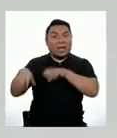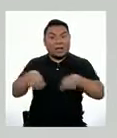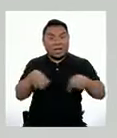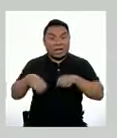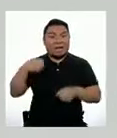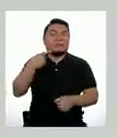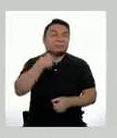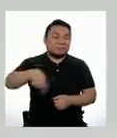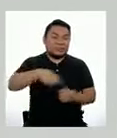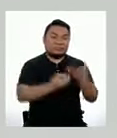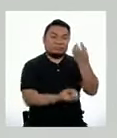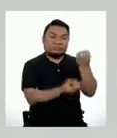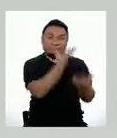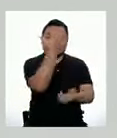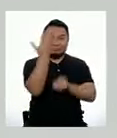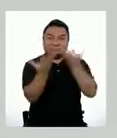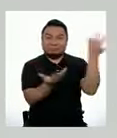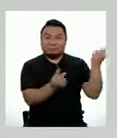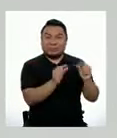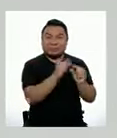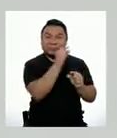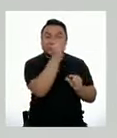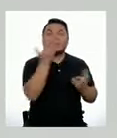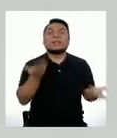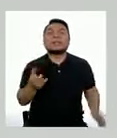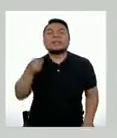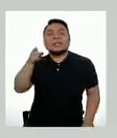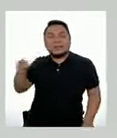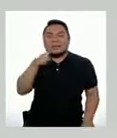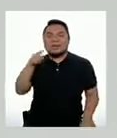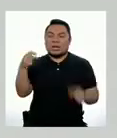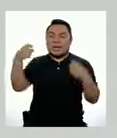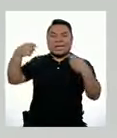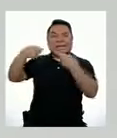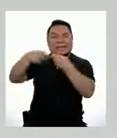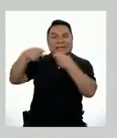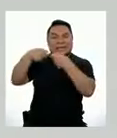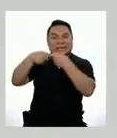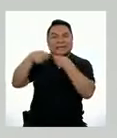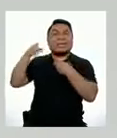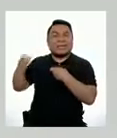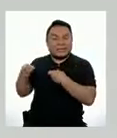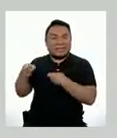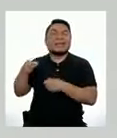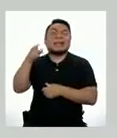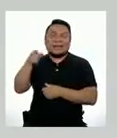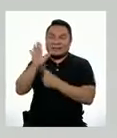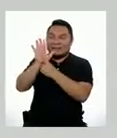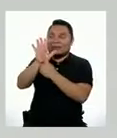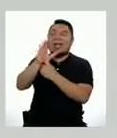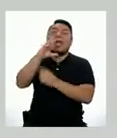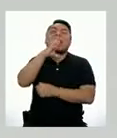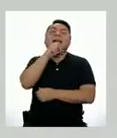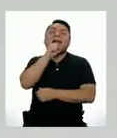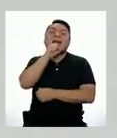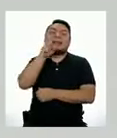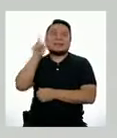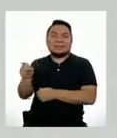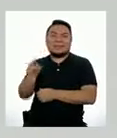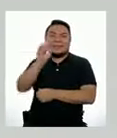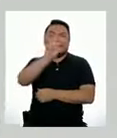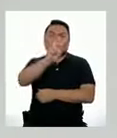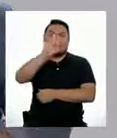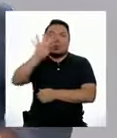que produce más gases de efecto invernadero es la generación de energía, el cual se muestra de color anaranjado con